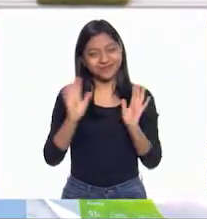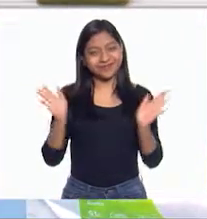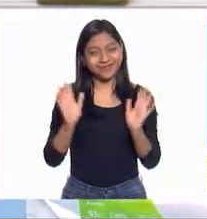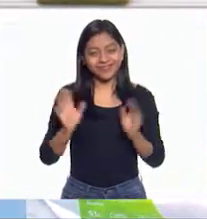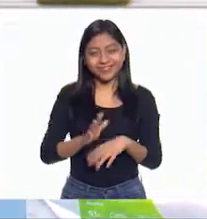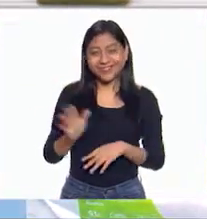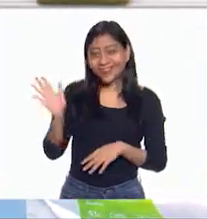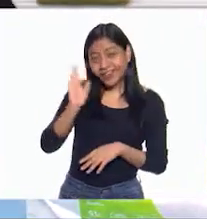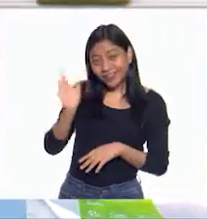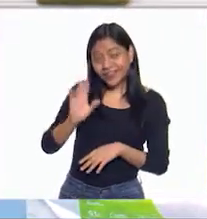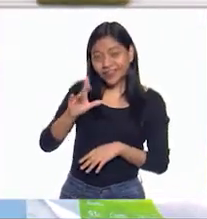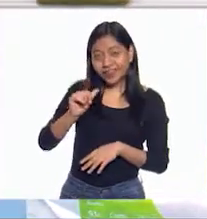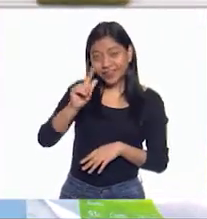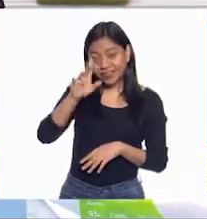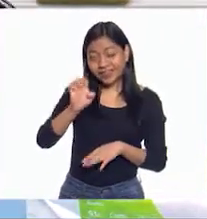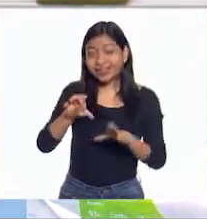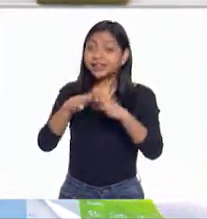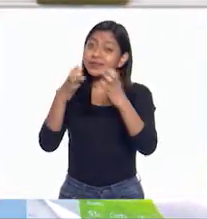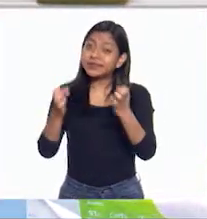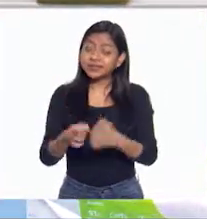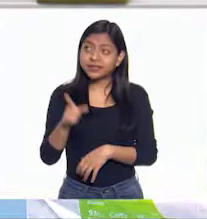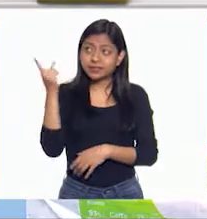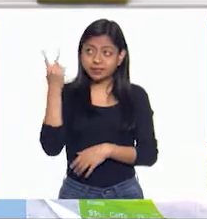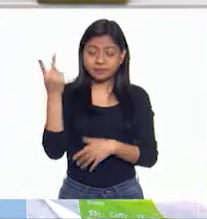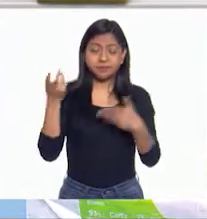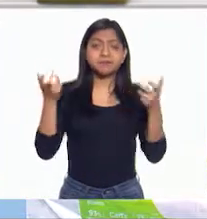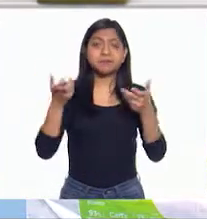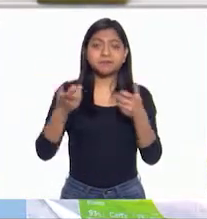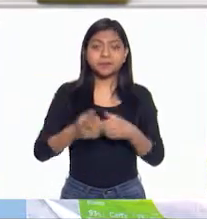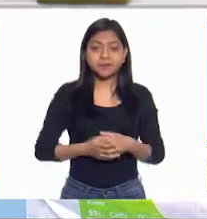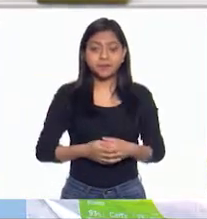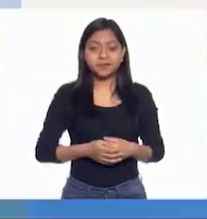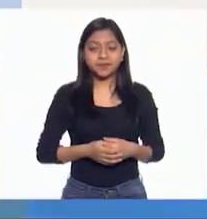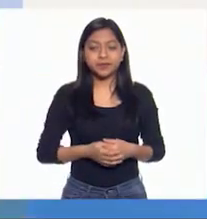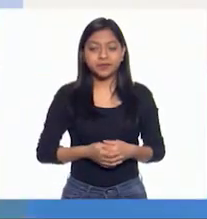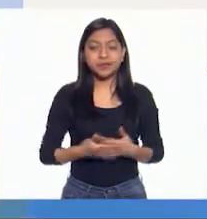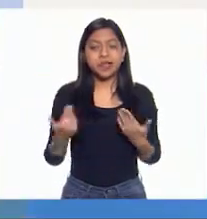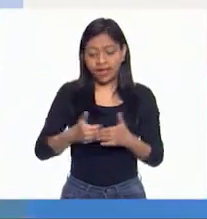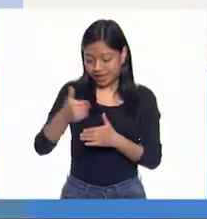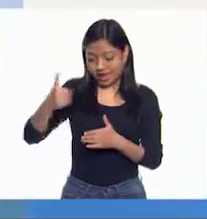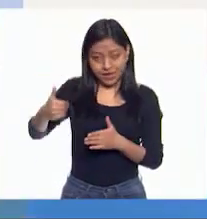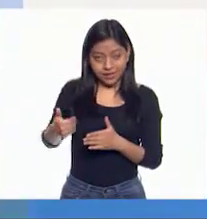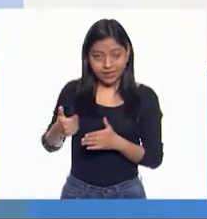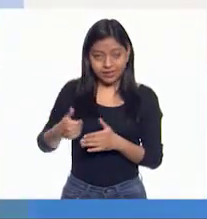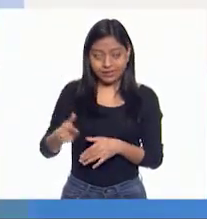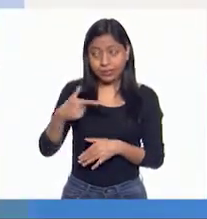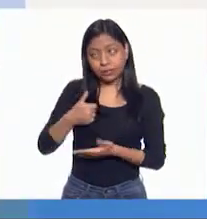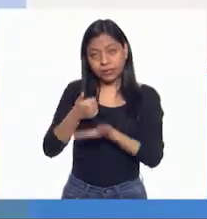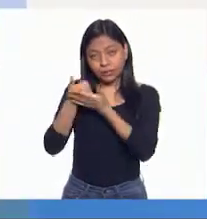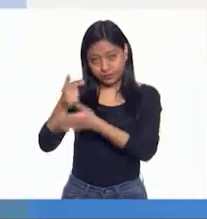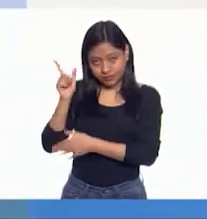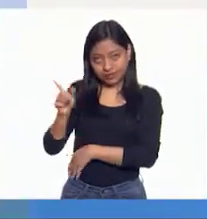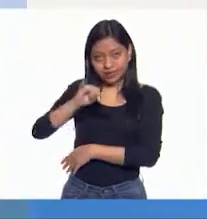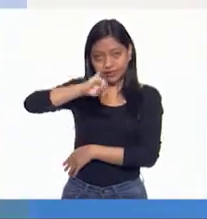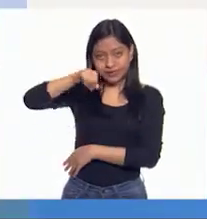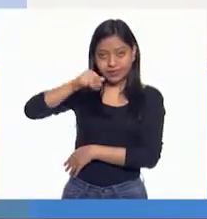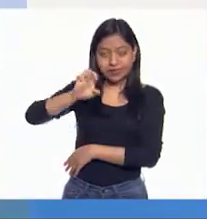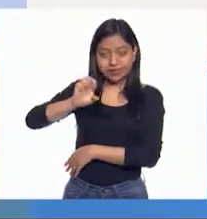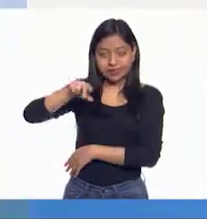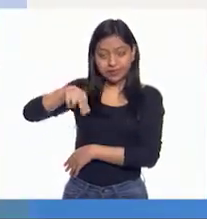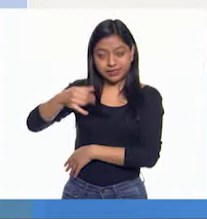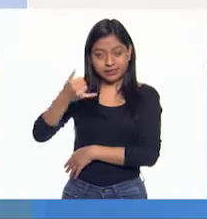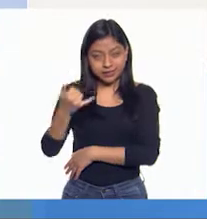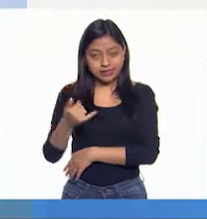Ale. ¿Cómo están? ¿Qué están haciendo? Estábamos, estaba apoyando a Jenny con algo